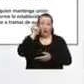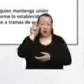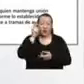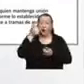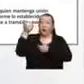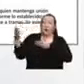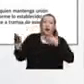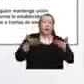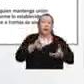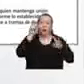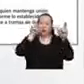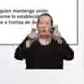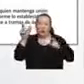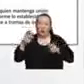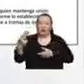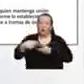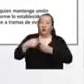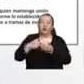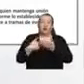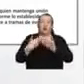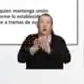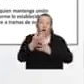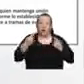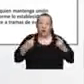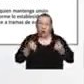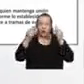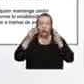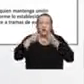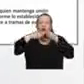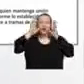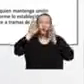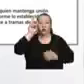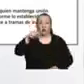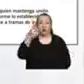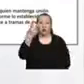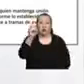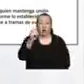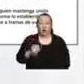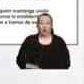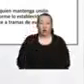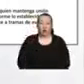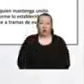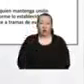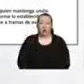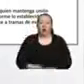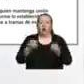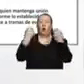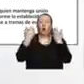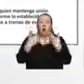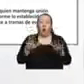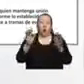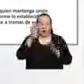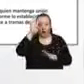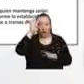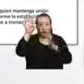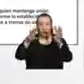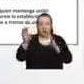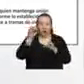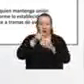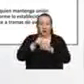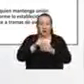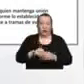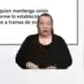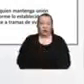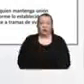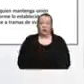en diciembre 2020 de bien capital de cualquier naturaleza en jurisdicciones o regímenes considerados como